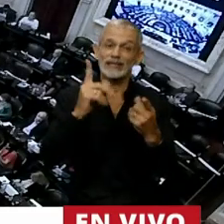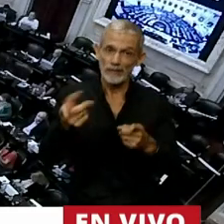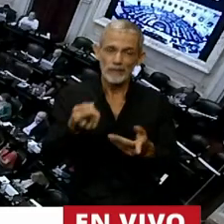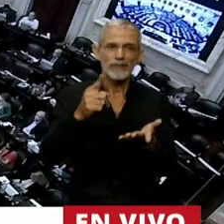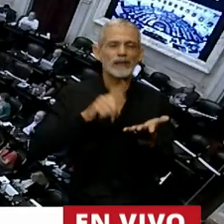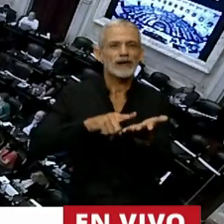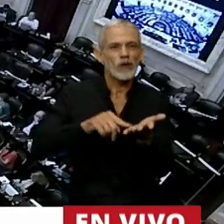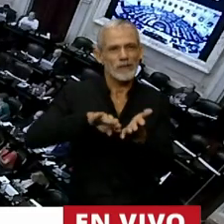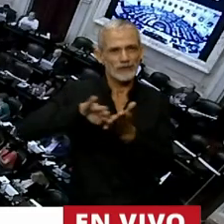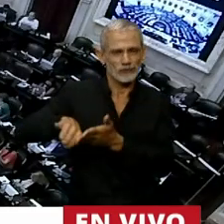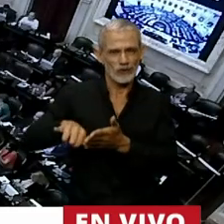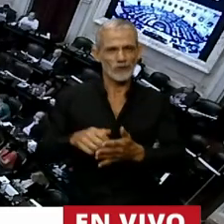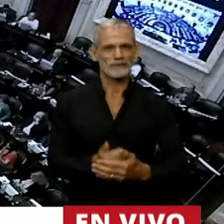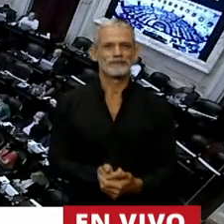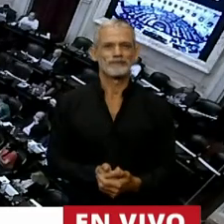reglamento.